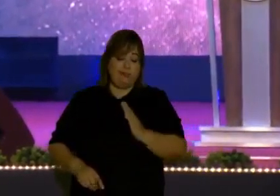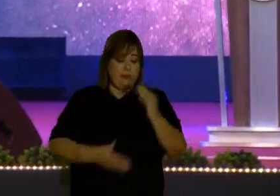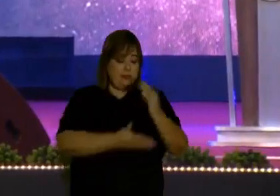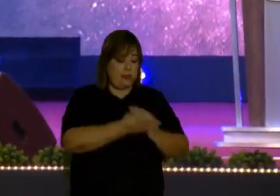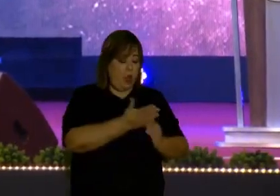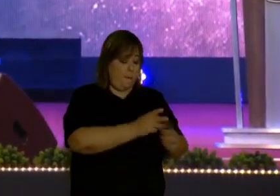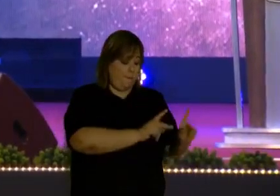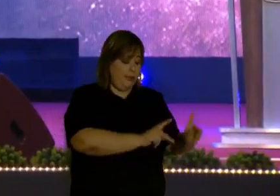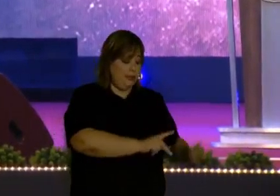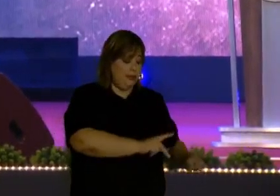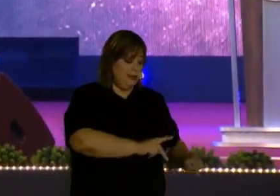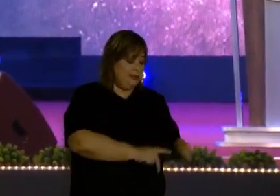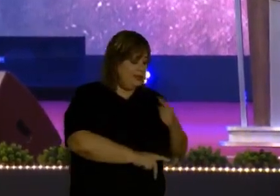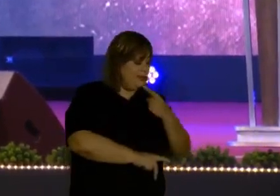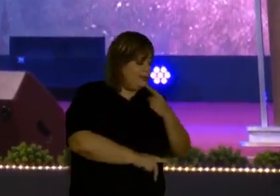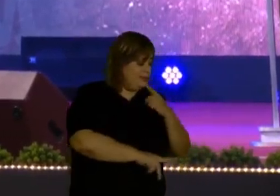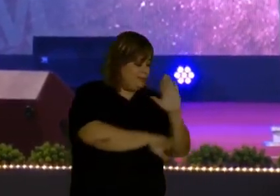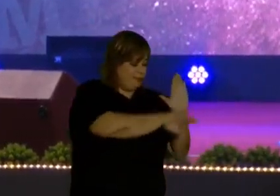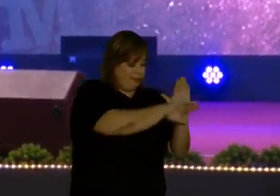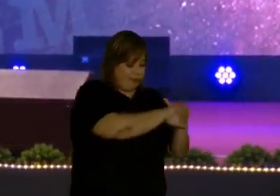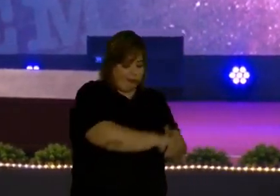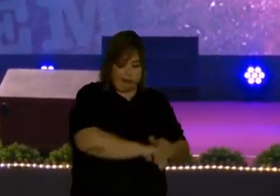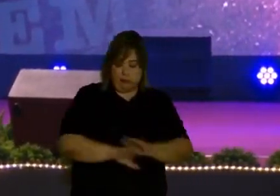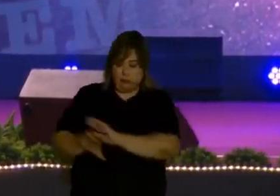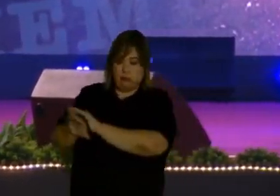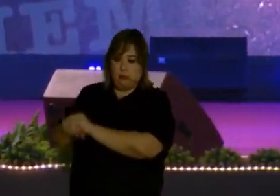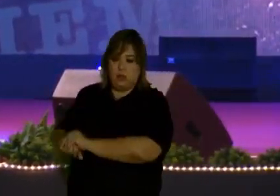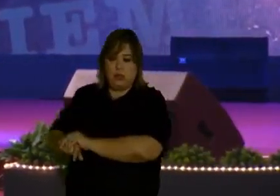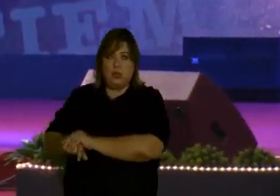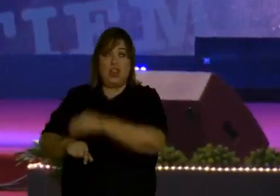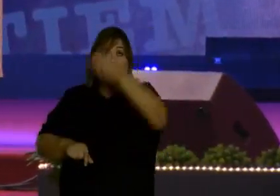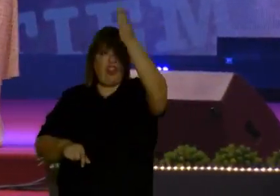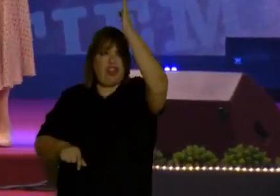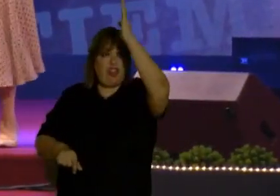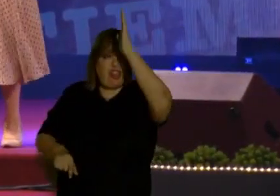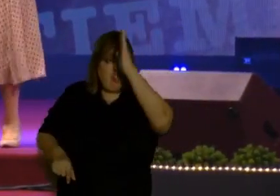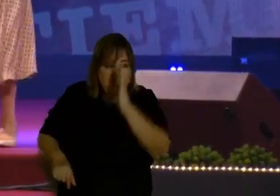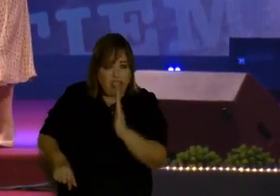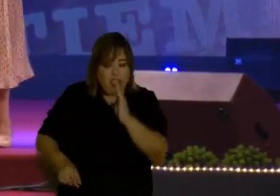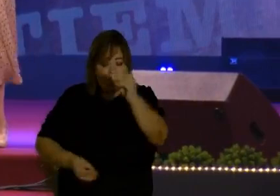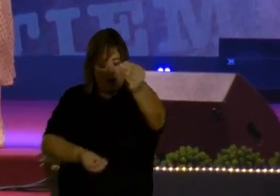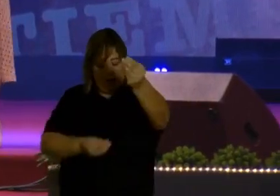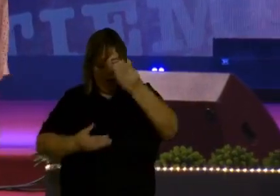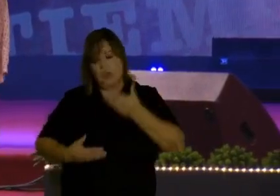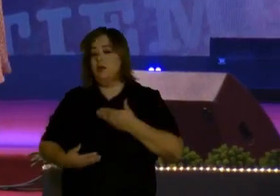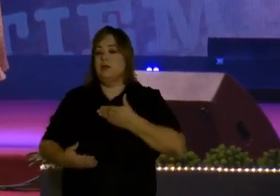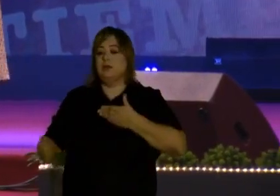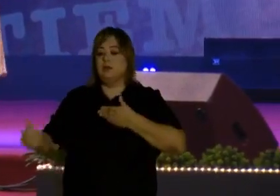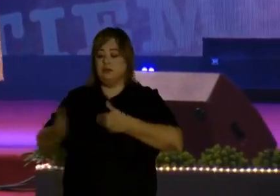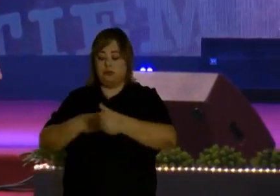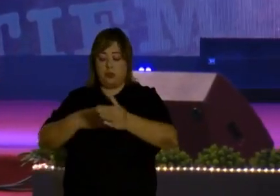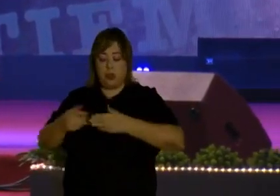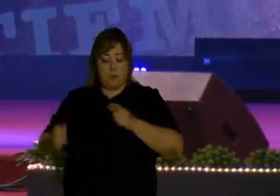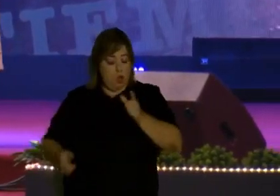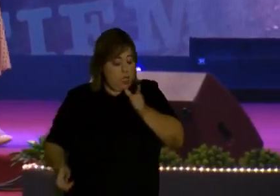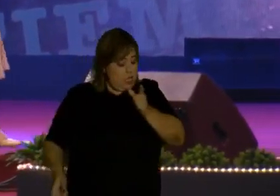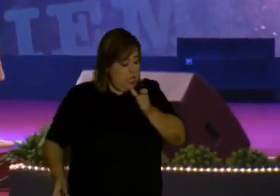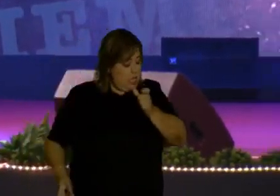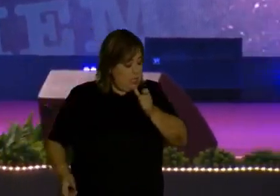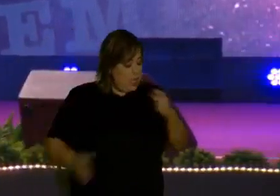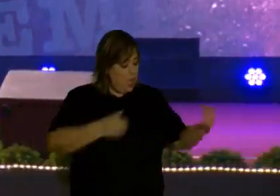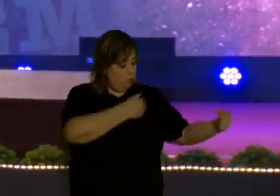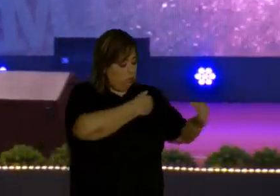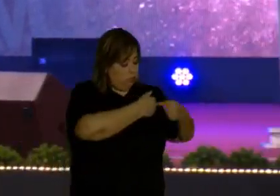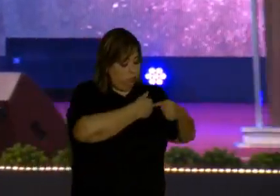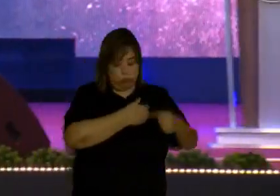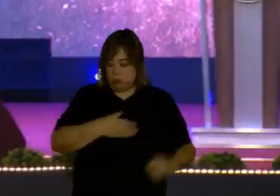hay celebración por todo lo que hacemos. Y el que te va a pagar es el que está allá arriba. No importa quién te dé la espalda, tú no le dé la espalda a nadie.